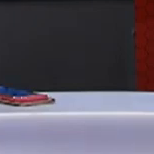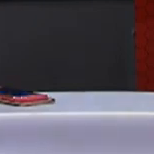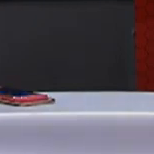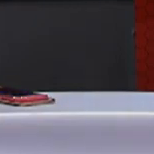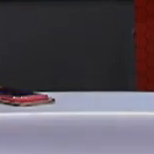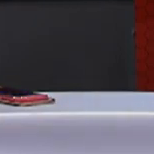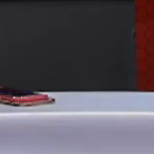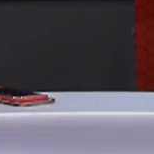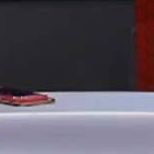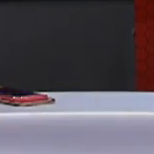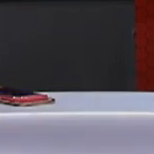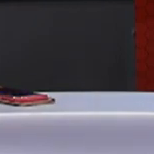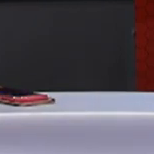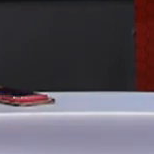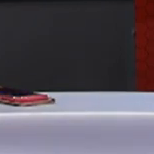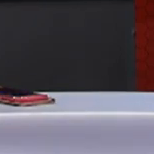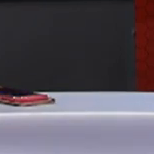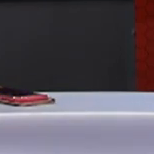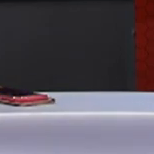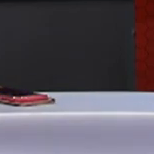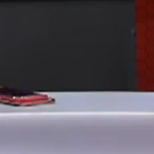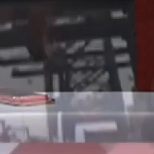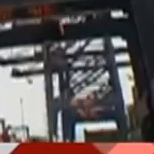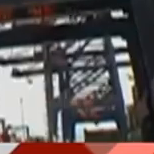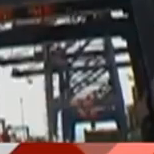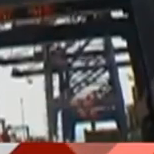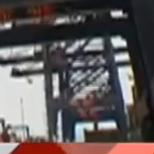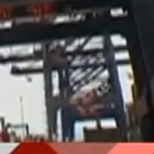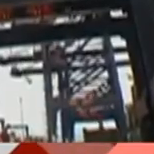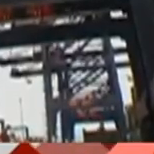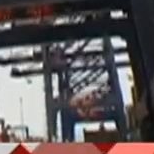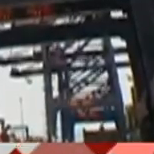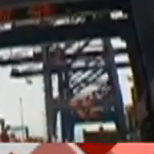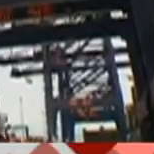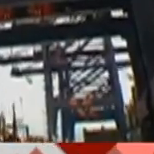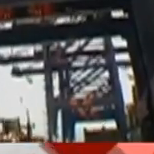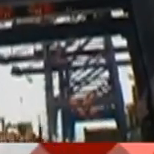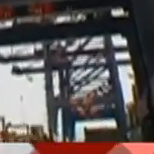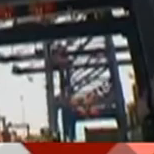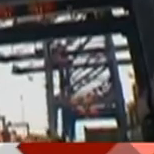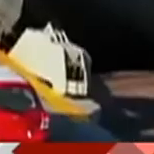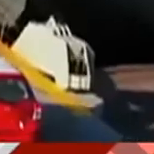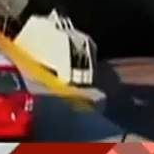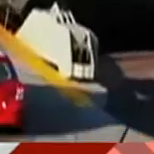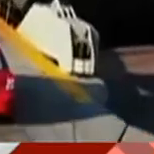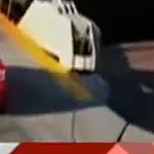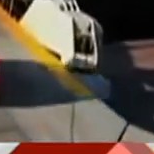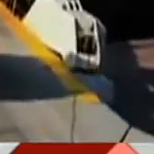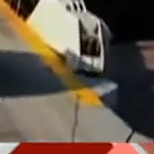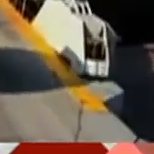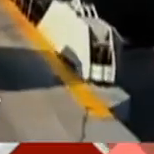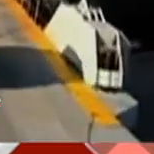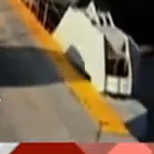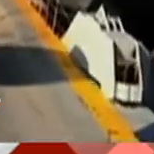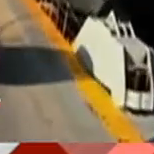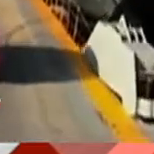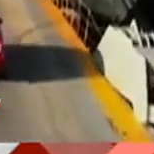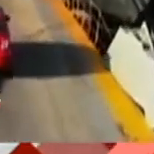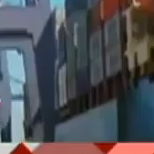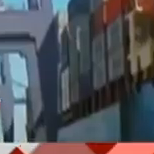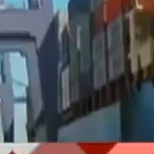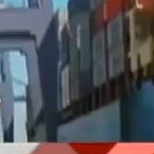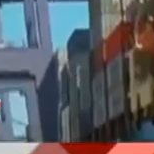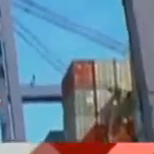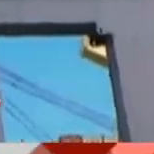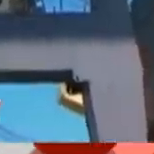La política exterior del presidente Enrique Peña Nieto ha sido conducida con honor y con decoro y ha buscado mejorar la posición de México en el exterior, lo que